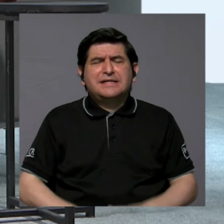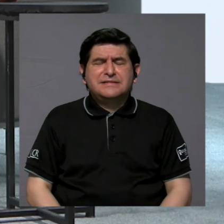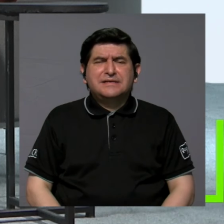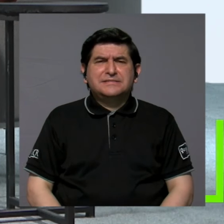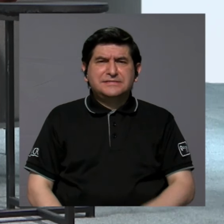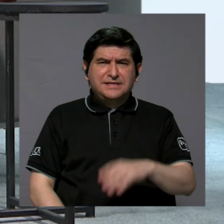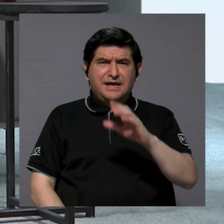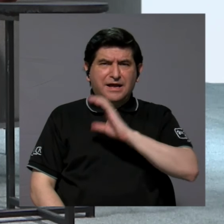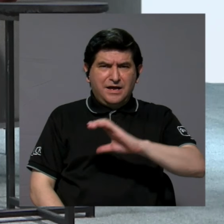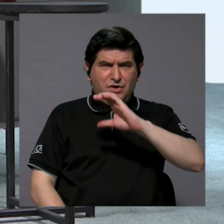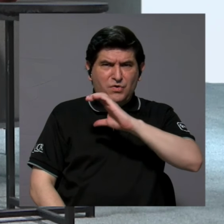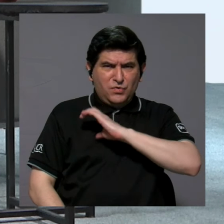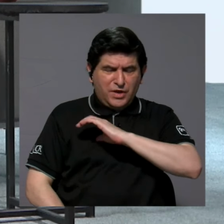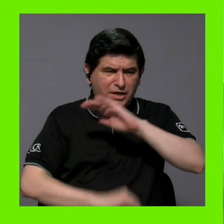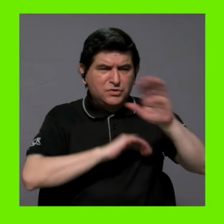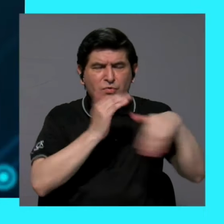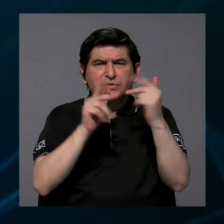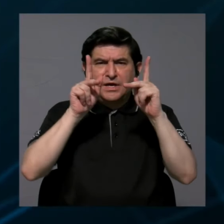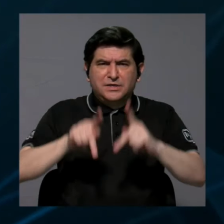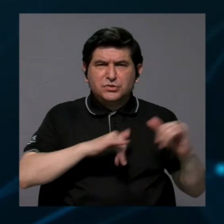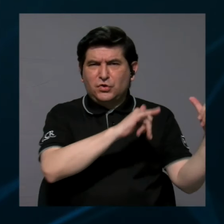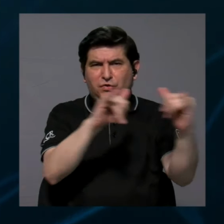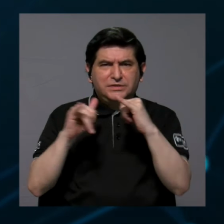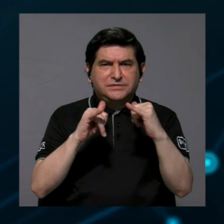también al cuerdismo, ¿verdad? Pensar que todas las...